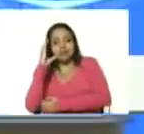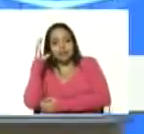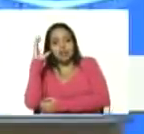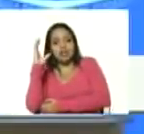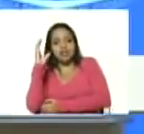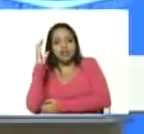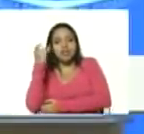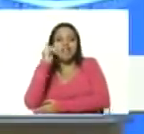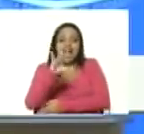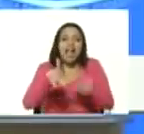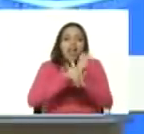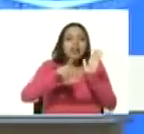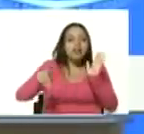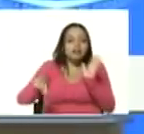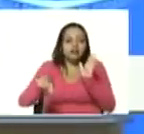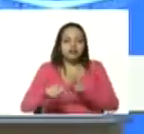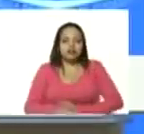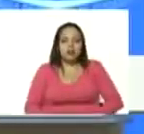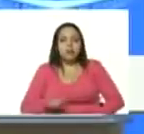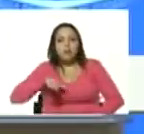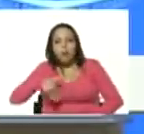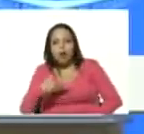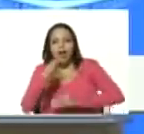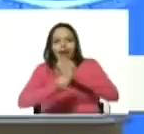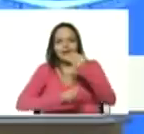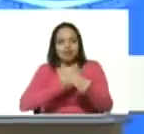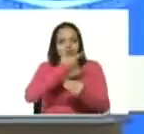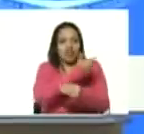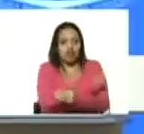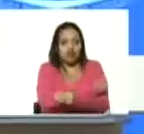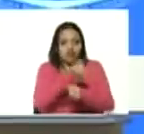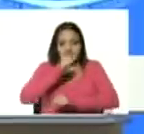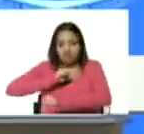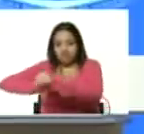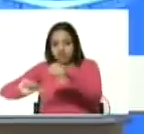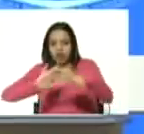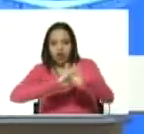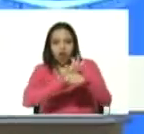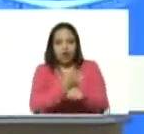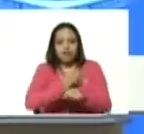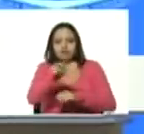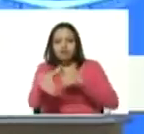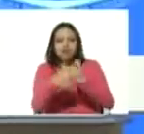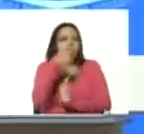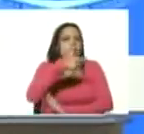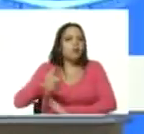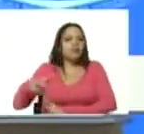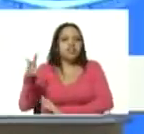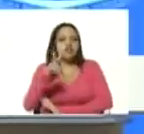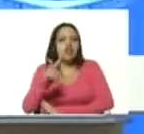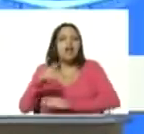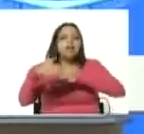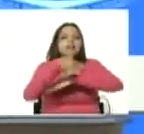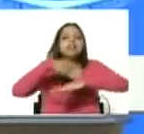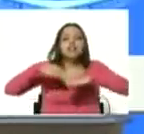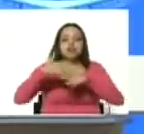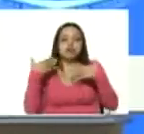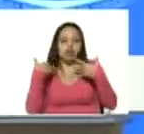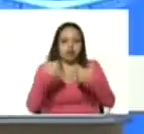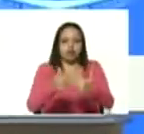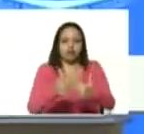ente legitimado para cumplir con la vacunación contra el COVID de las venezolanas y los venezolanos es el Ministerio del Poder Popular para la Salud.